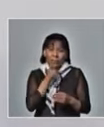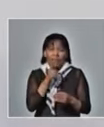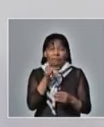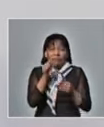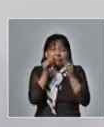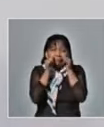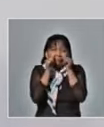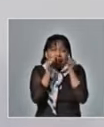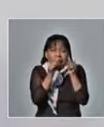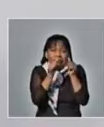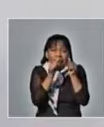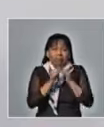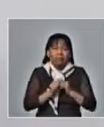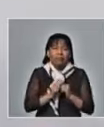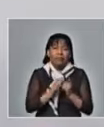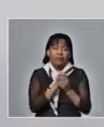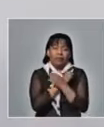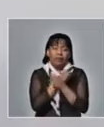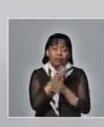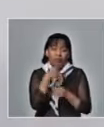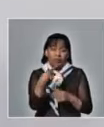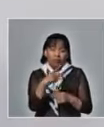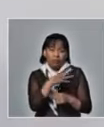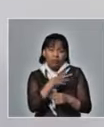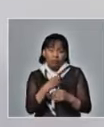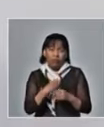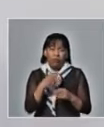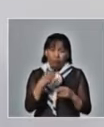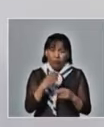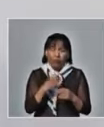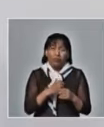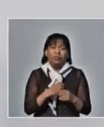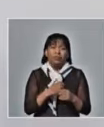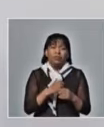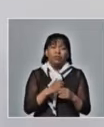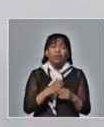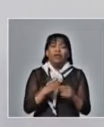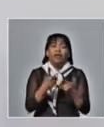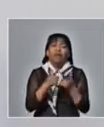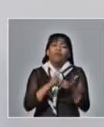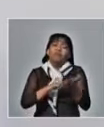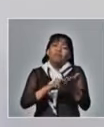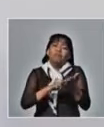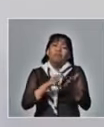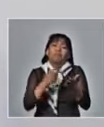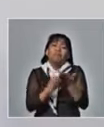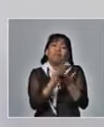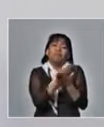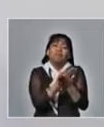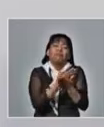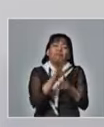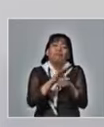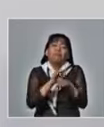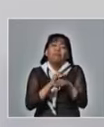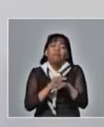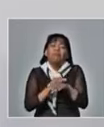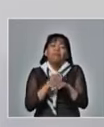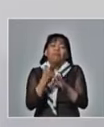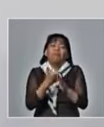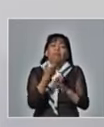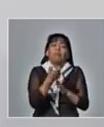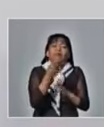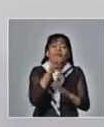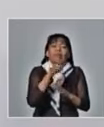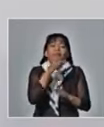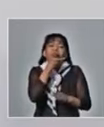pendiente de la educación de sus chavos. Por eso, el Partido Verde a nivel nacional está proponiendo permisos con goce de sueldo para